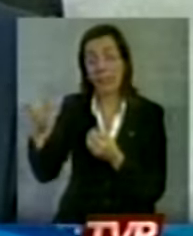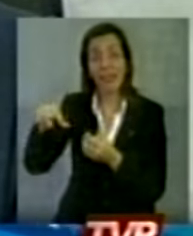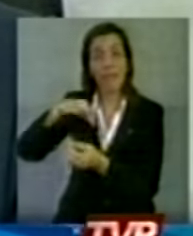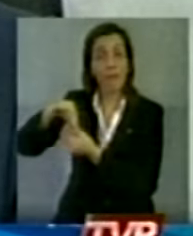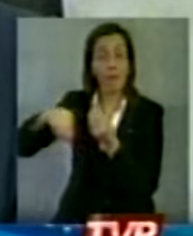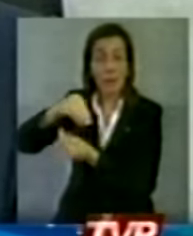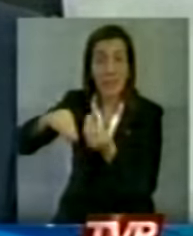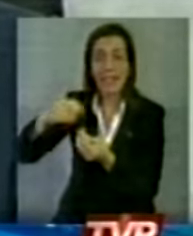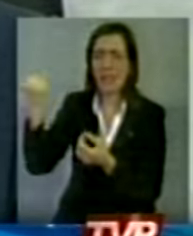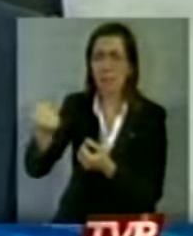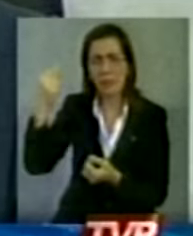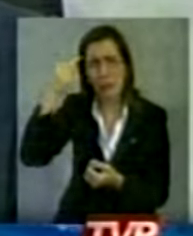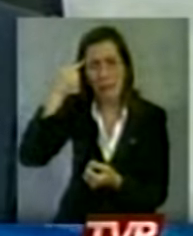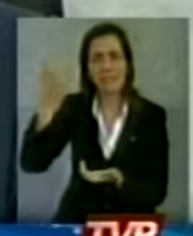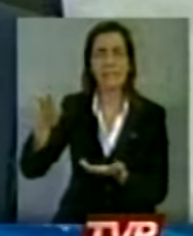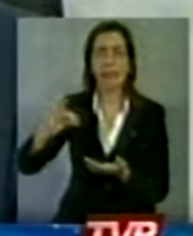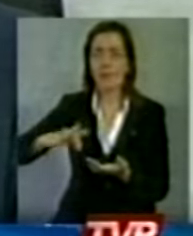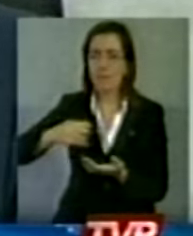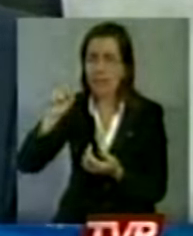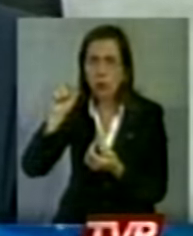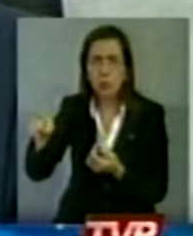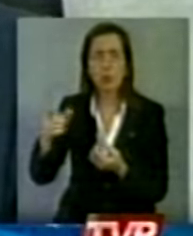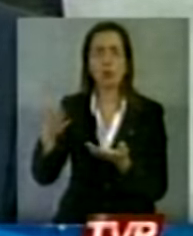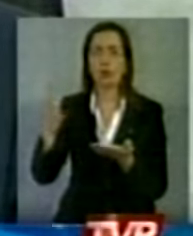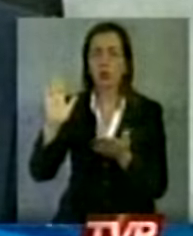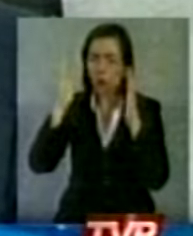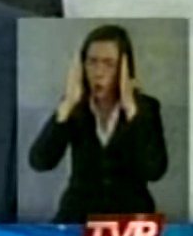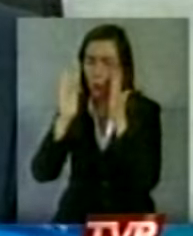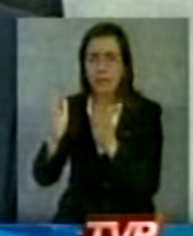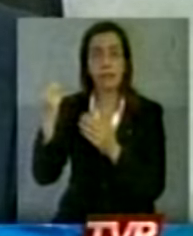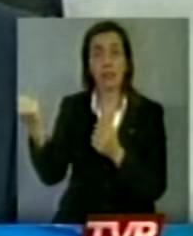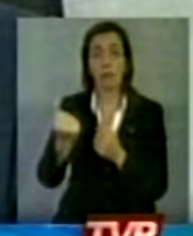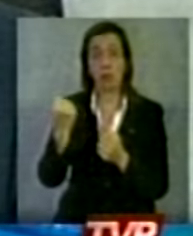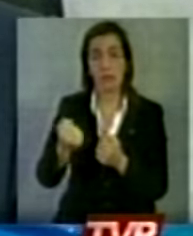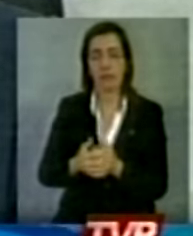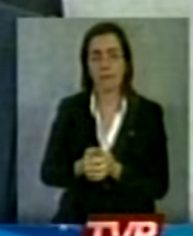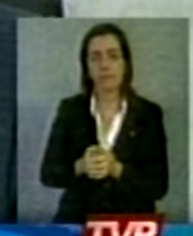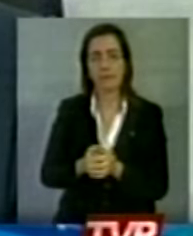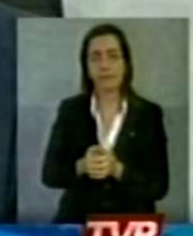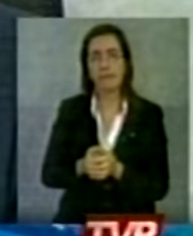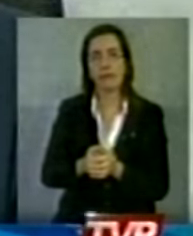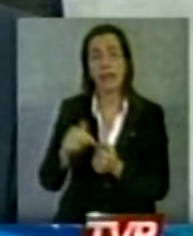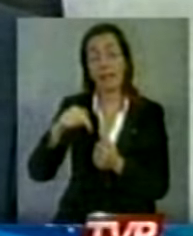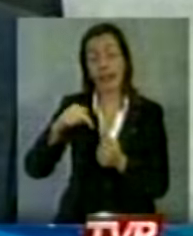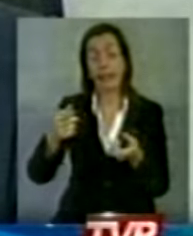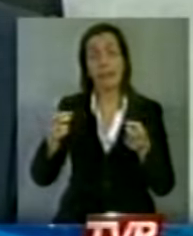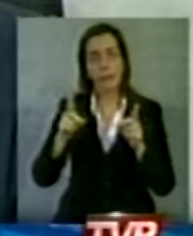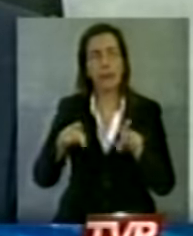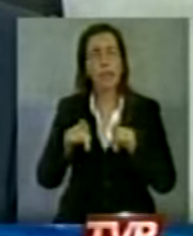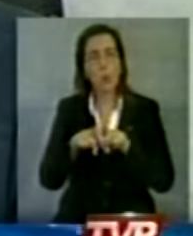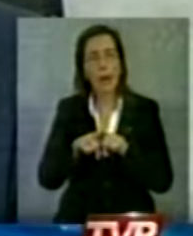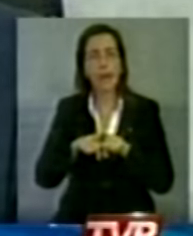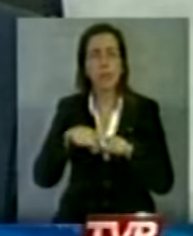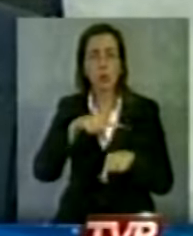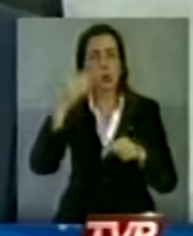y personas concretas, sobre familias enteras, sobre nuestras comunidades. De manera similar, observamos